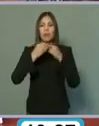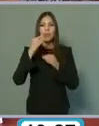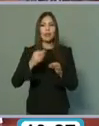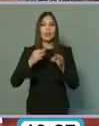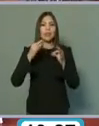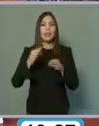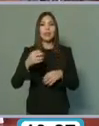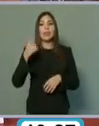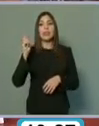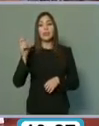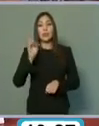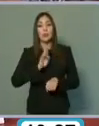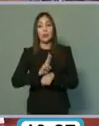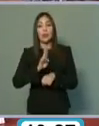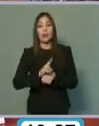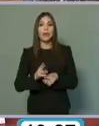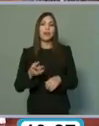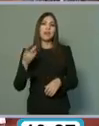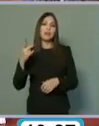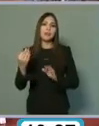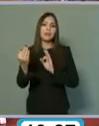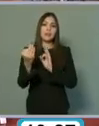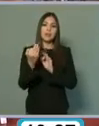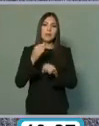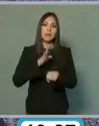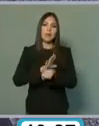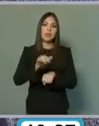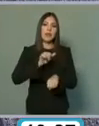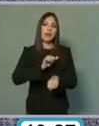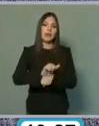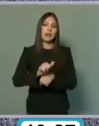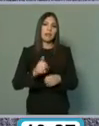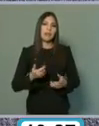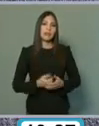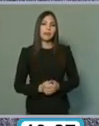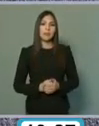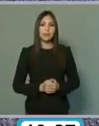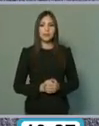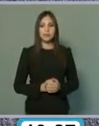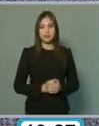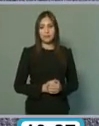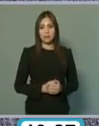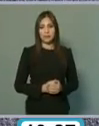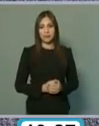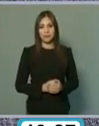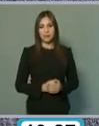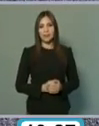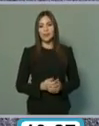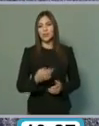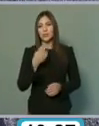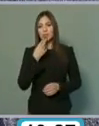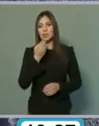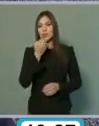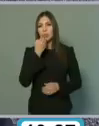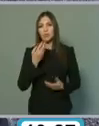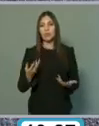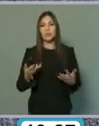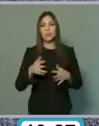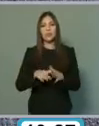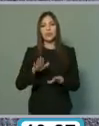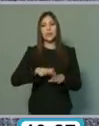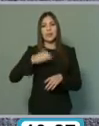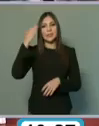de Uruguay, nuestra cercanía con Brasil y con Argentina, obviamente incorporamos gastronomía desde hace mucho